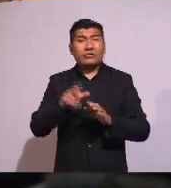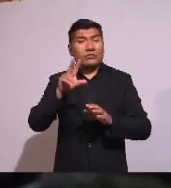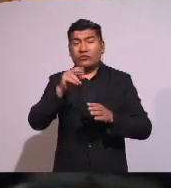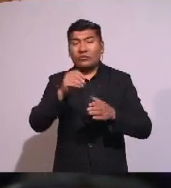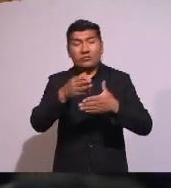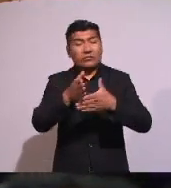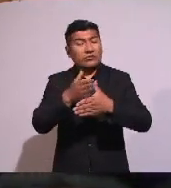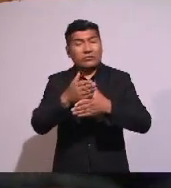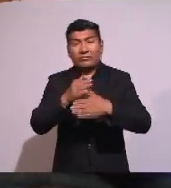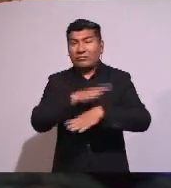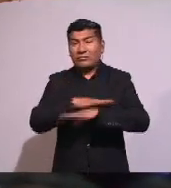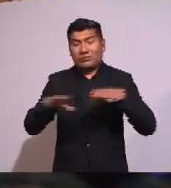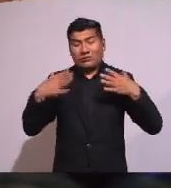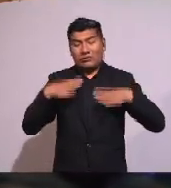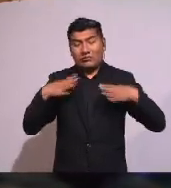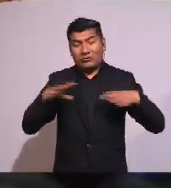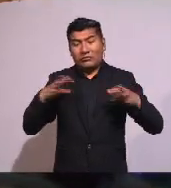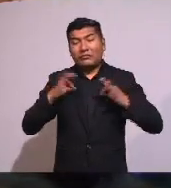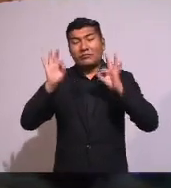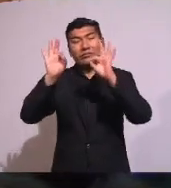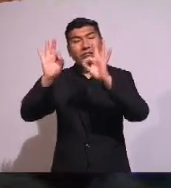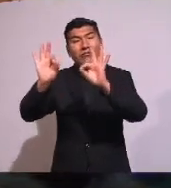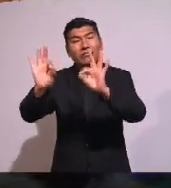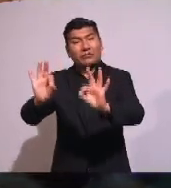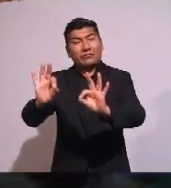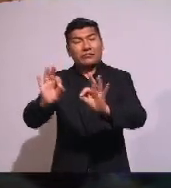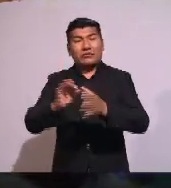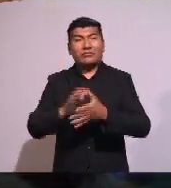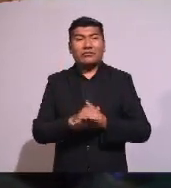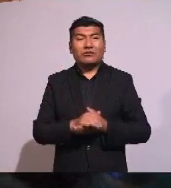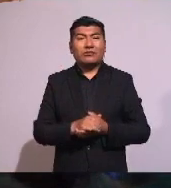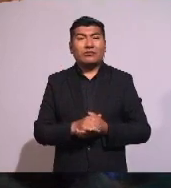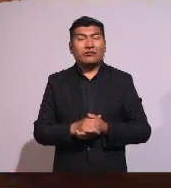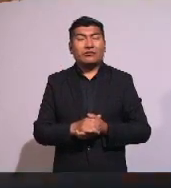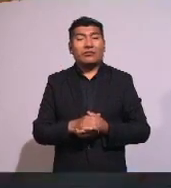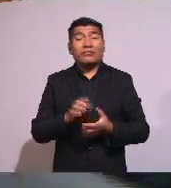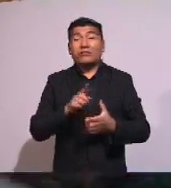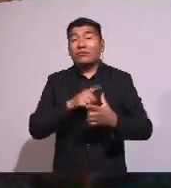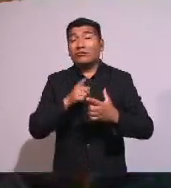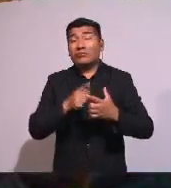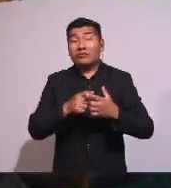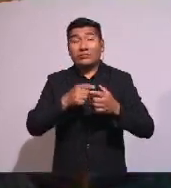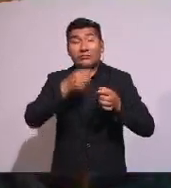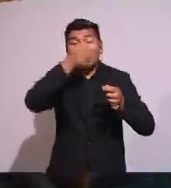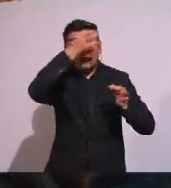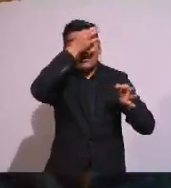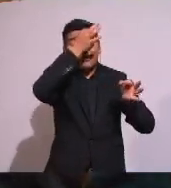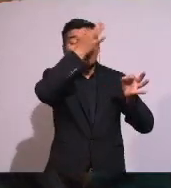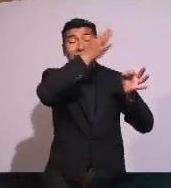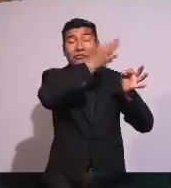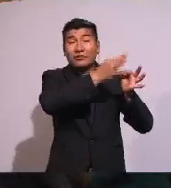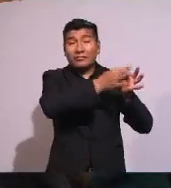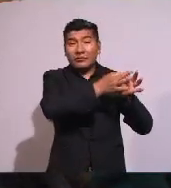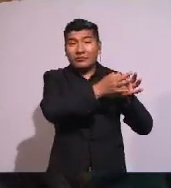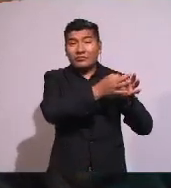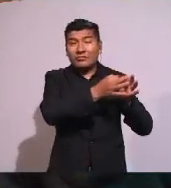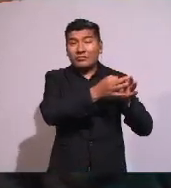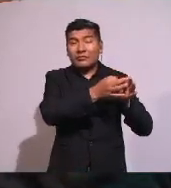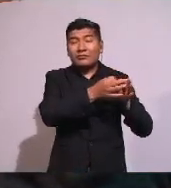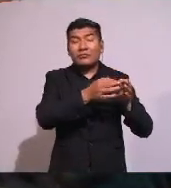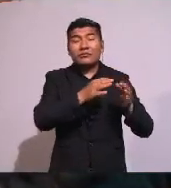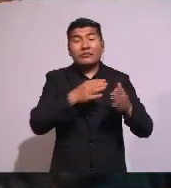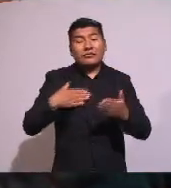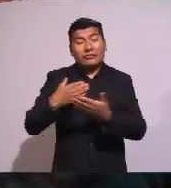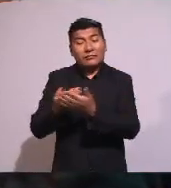para calentarse o alimentarse. Así como la fe, la compasión sin